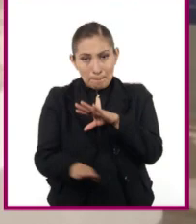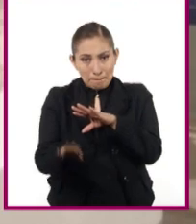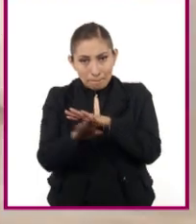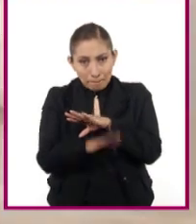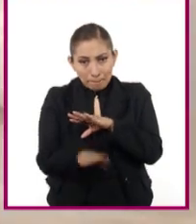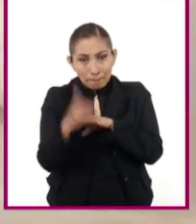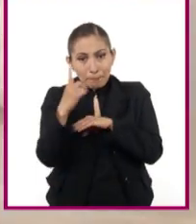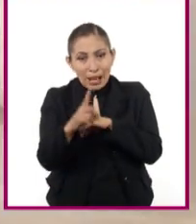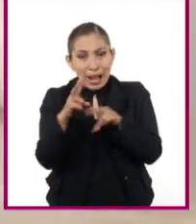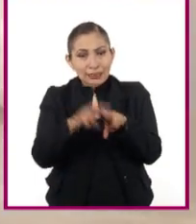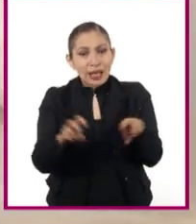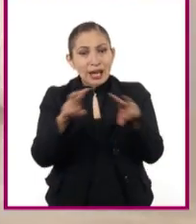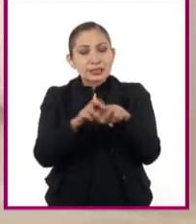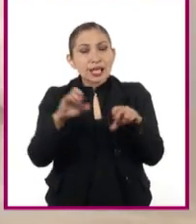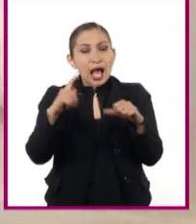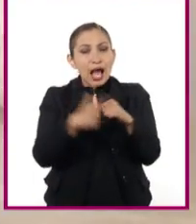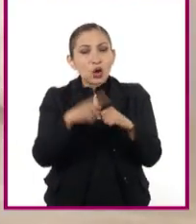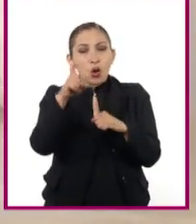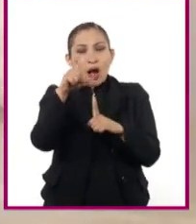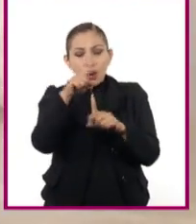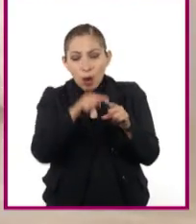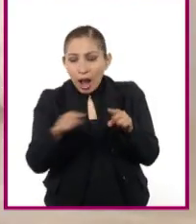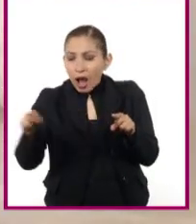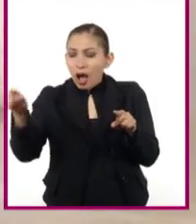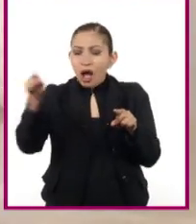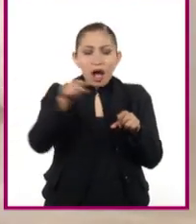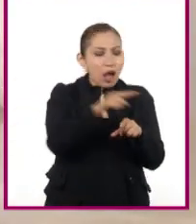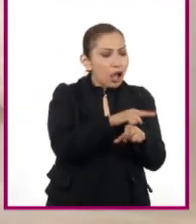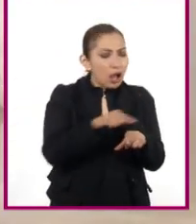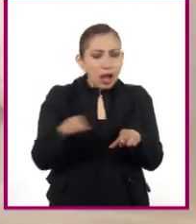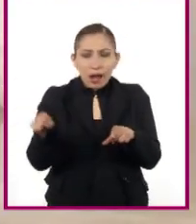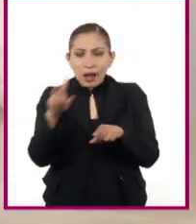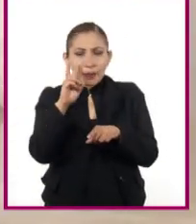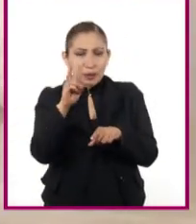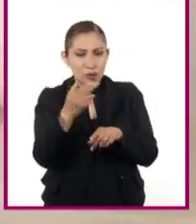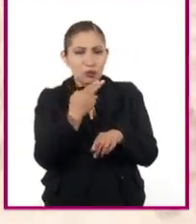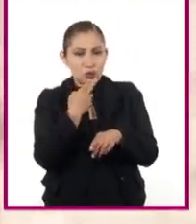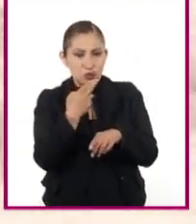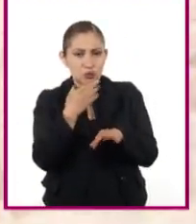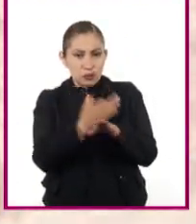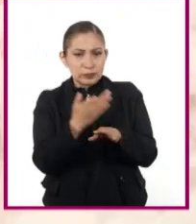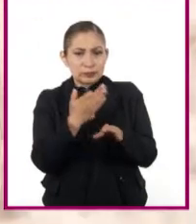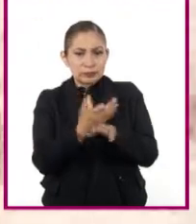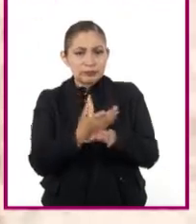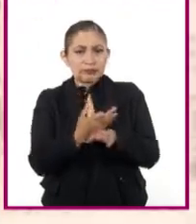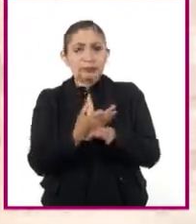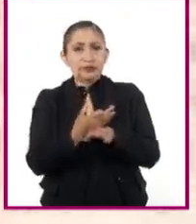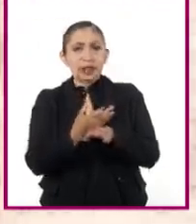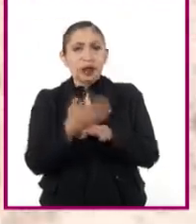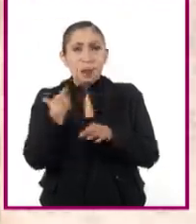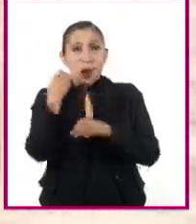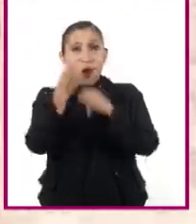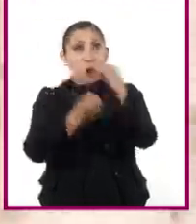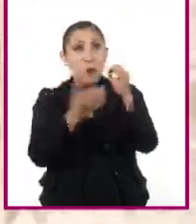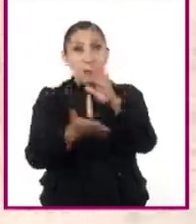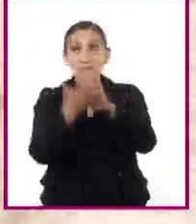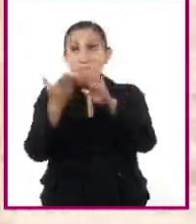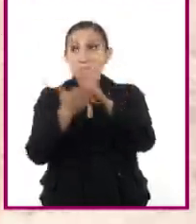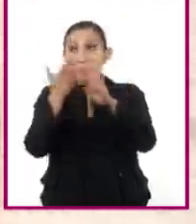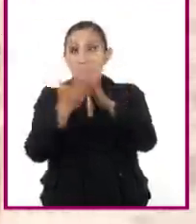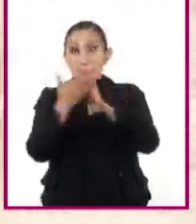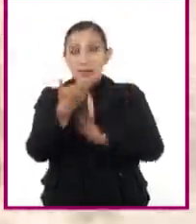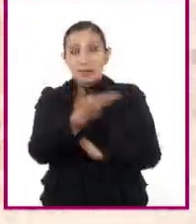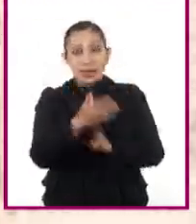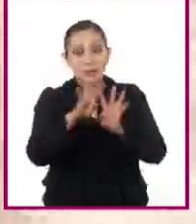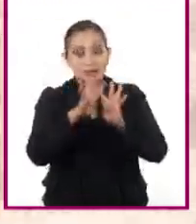para hacer el análisis de algún flujo o aplicados, como es el caso que tenemos ahorita. Es una obra hidráulica, en este caso